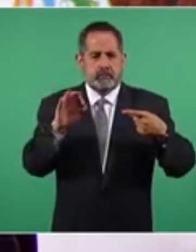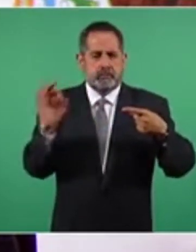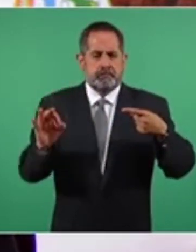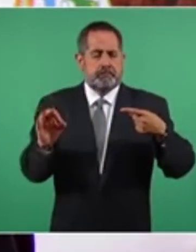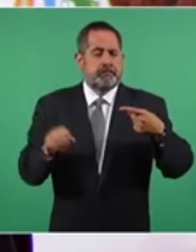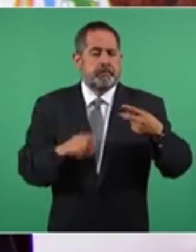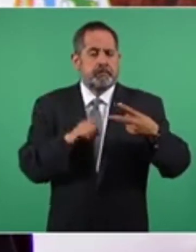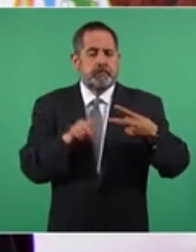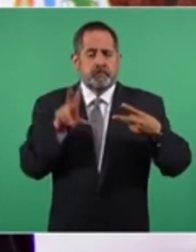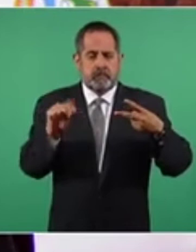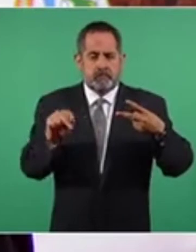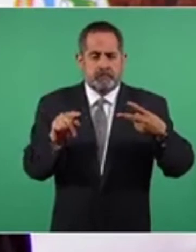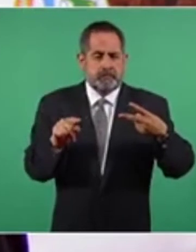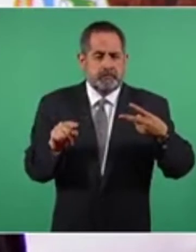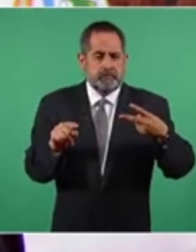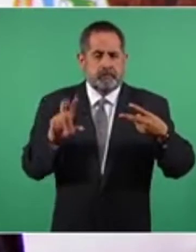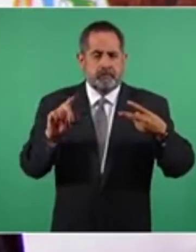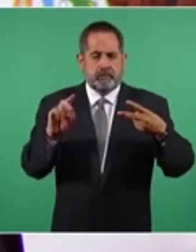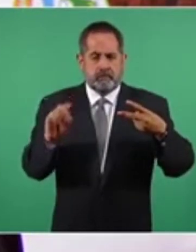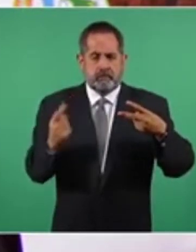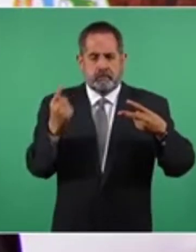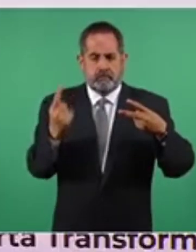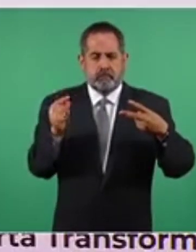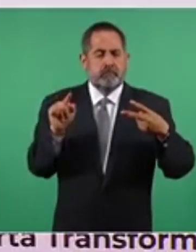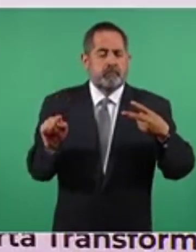64.7%. No,